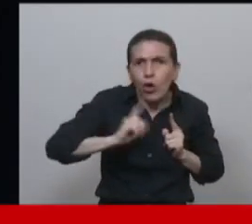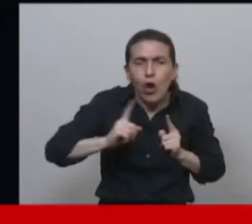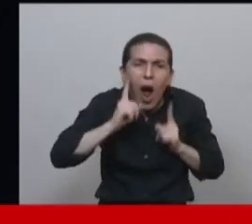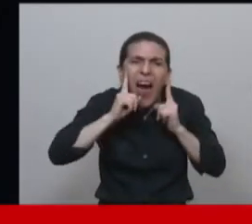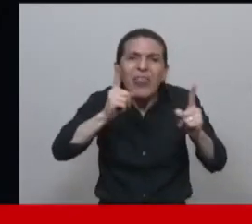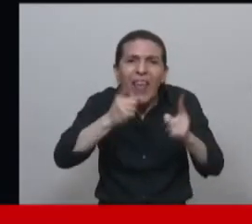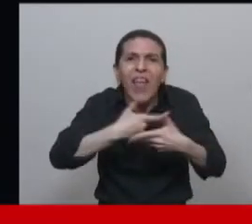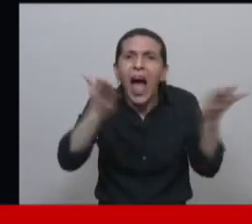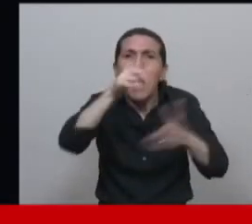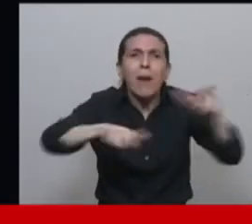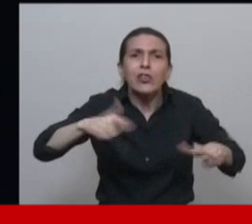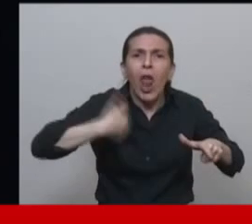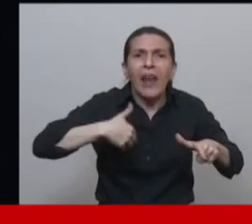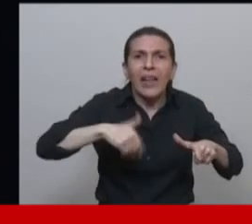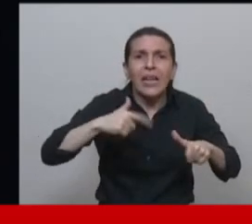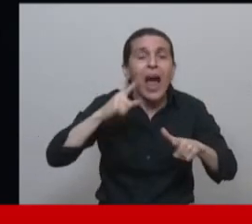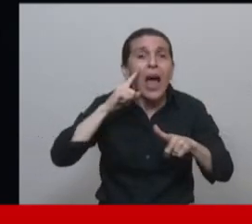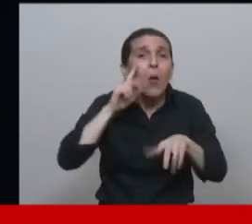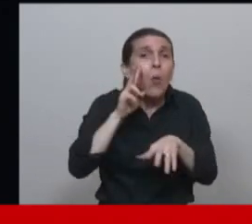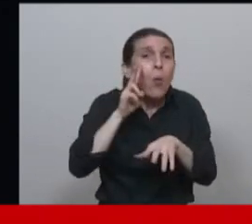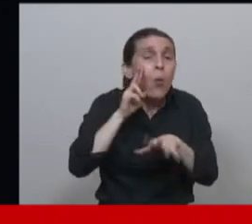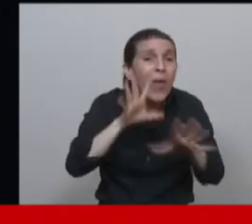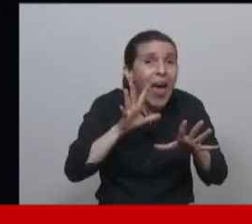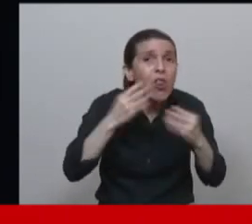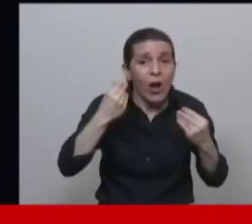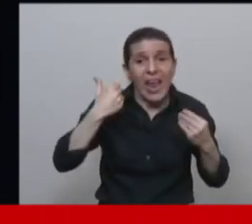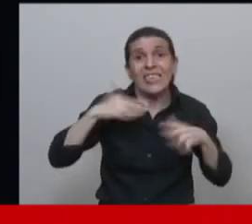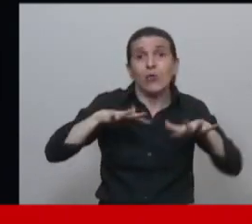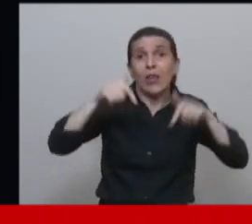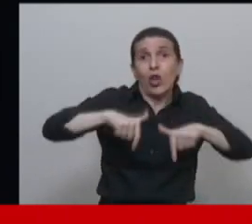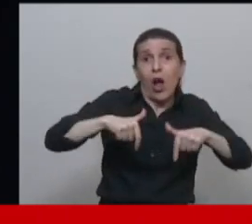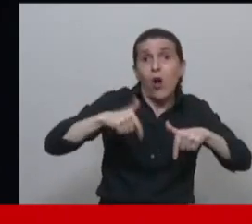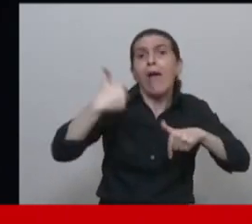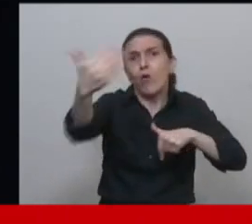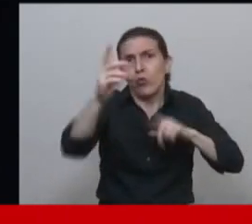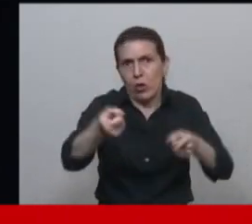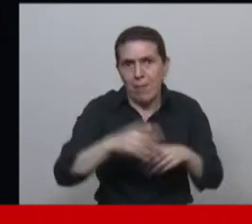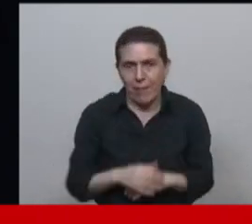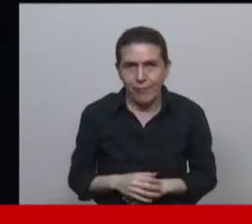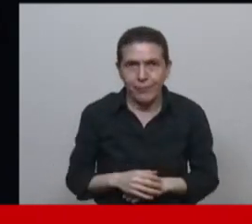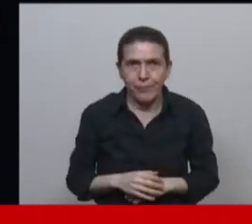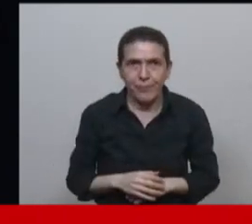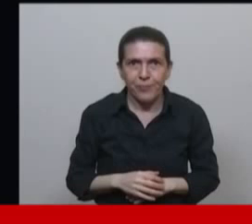Argentina, cuidando no solamente el presente, sino también el futuro del país.